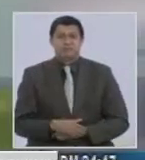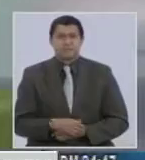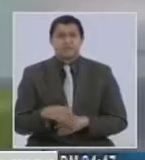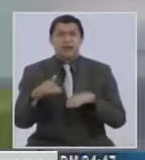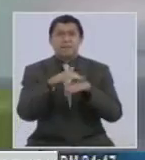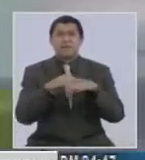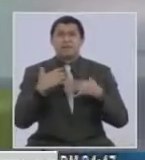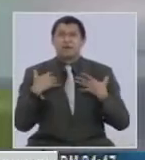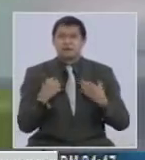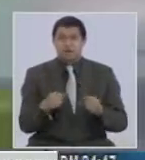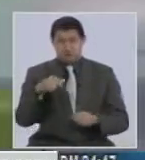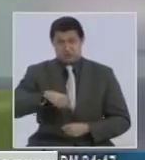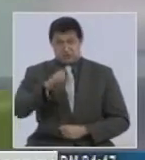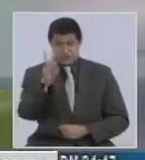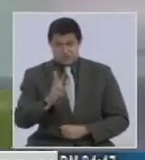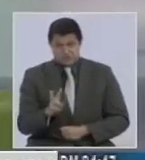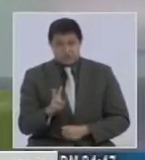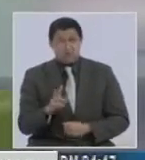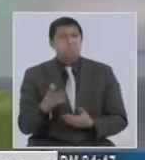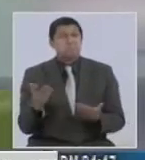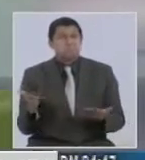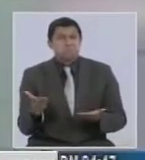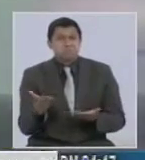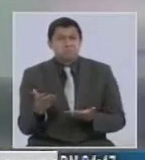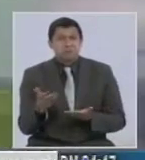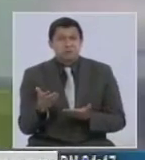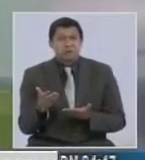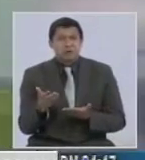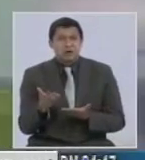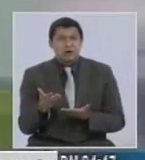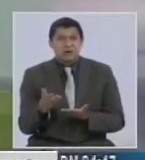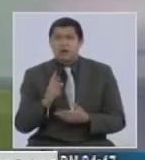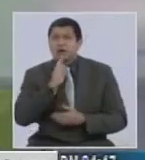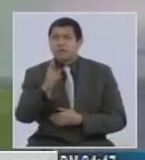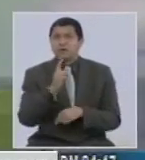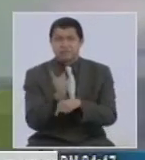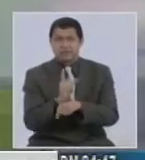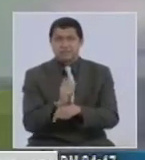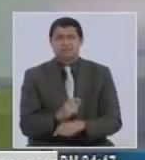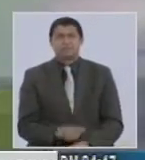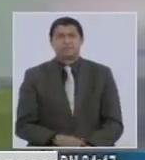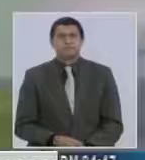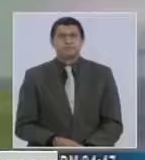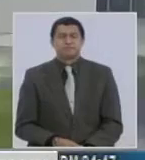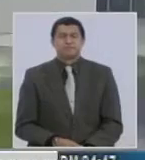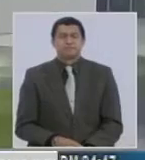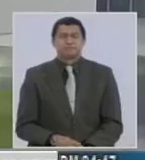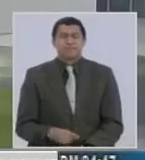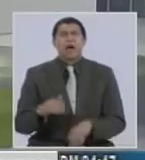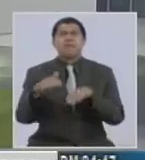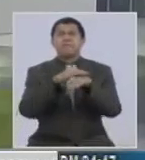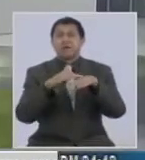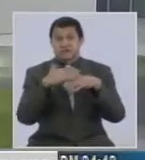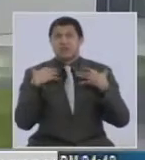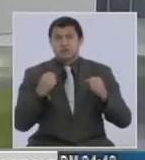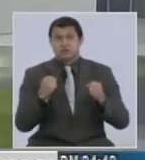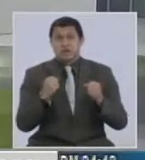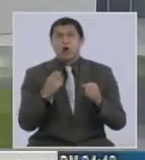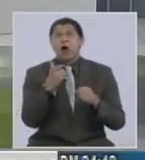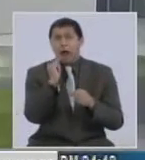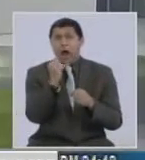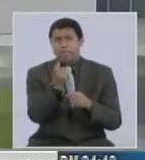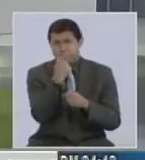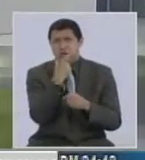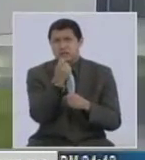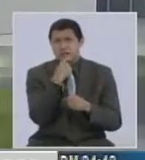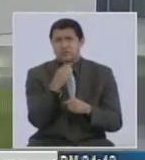Ministerio de Salud de nuestro país para que les dé pues una respuesta inmediata. Bueno, en el Ministerio de Salud tenemos un lote de medicamentos que nos